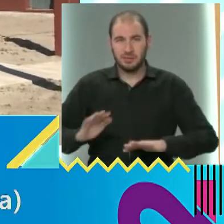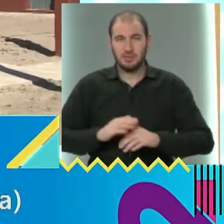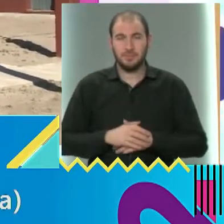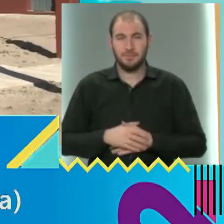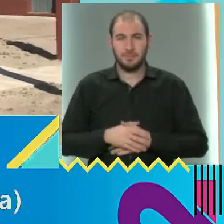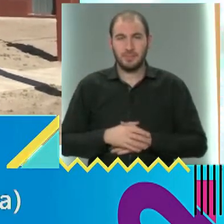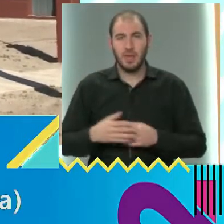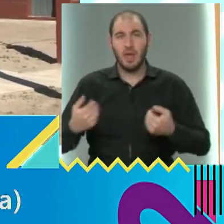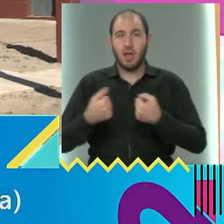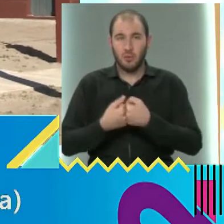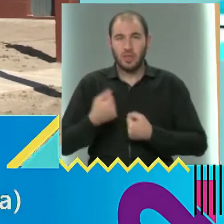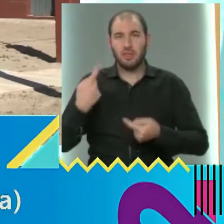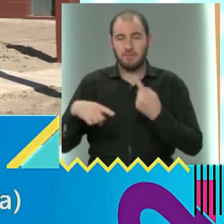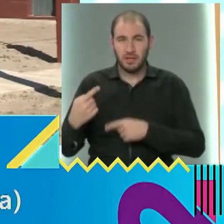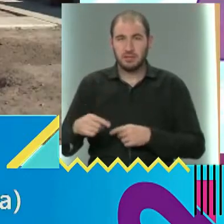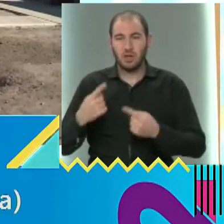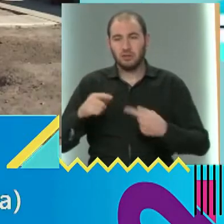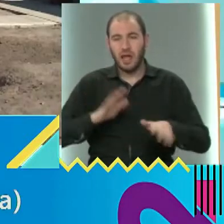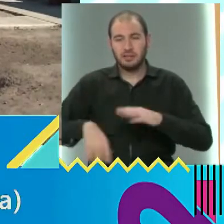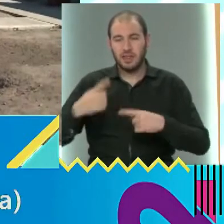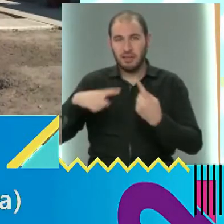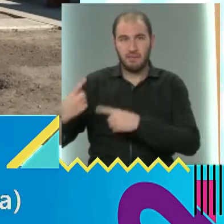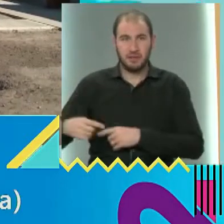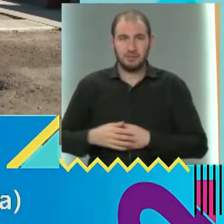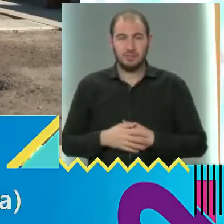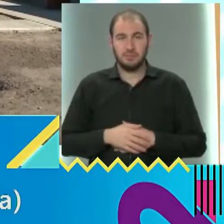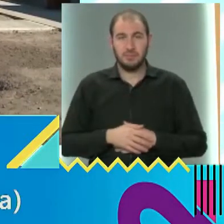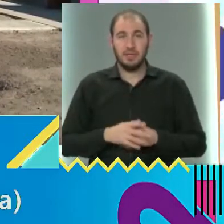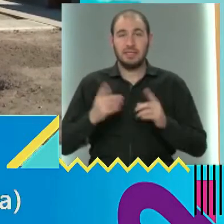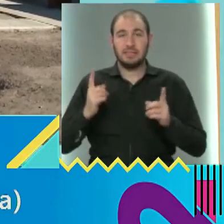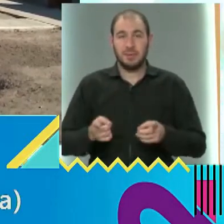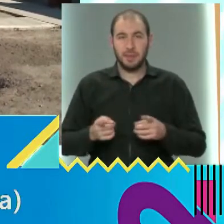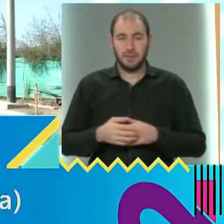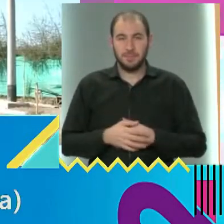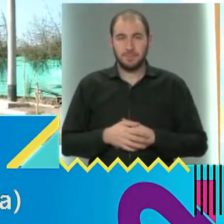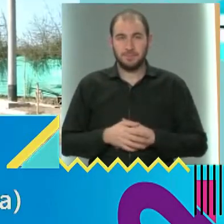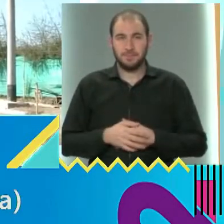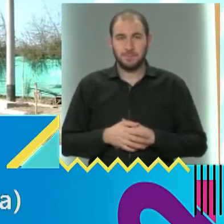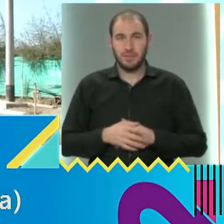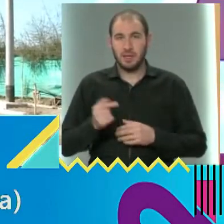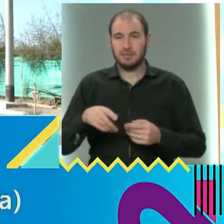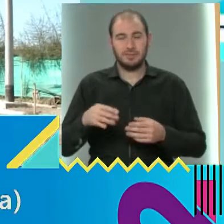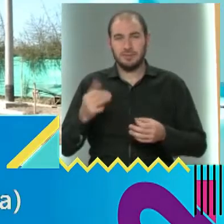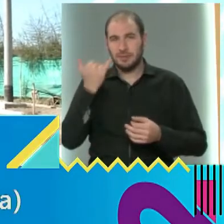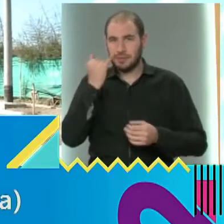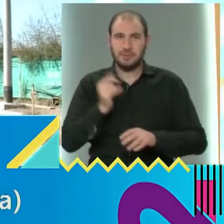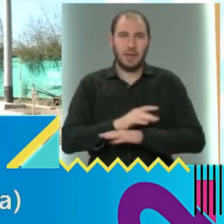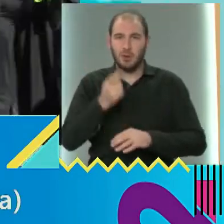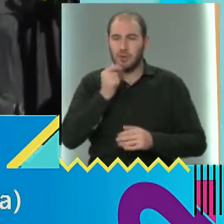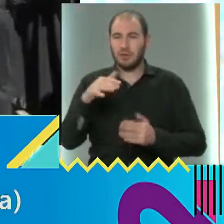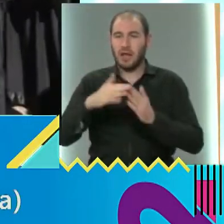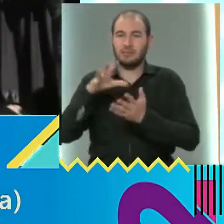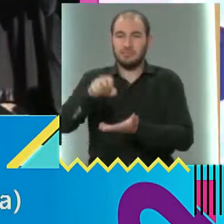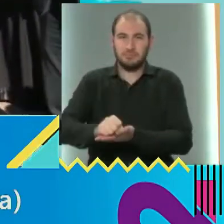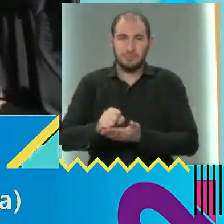distintos convenios, mediante distintas acciones, y por supuesto aquellos casos que son insalvables, llámese